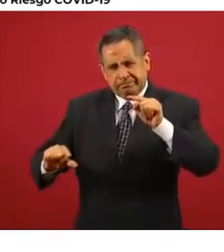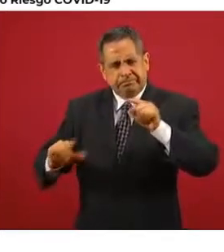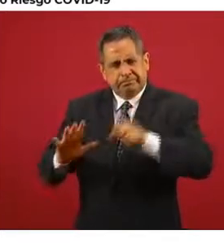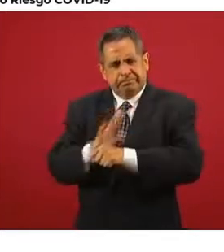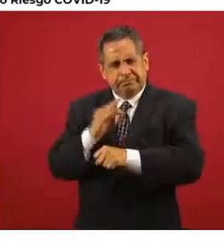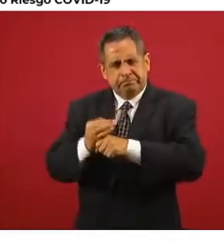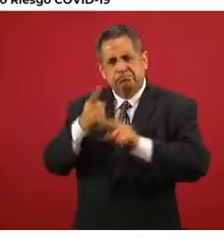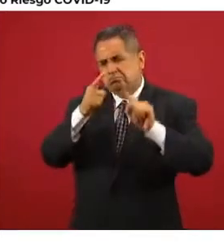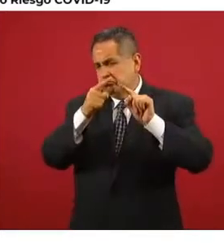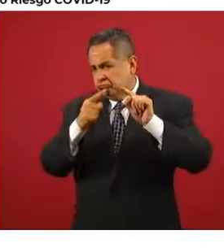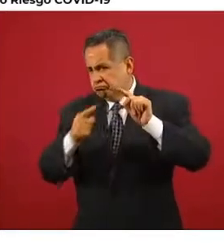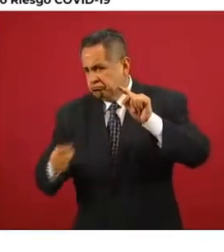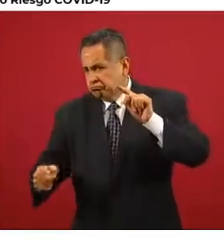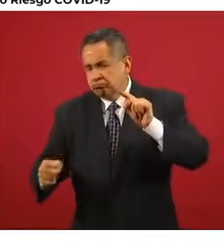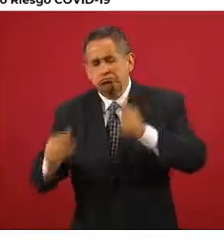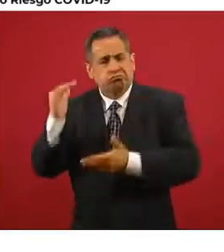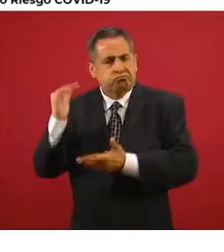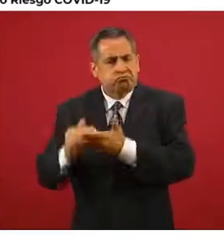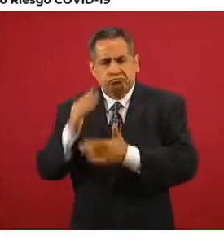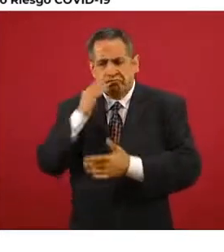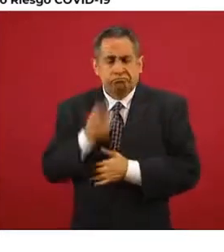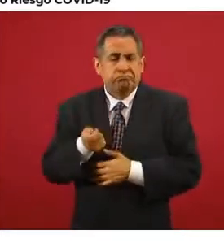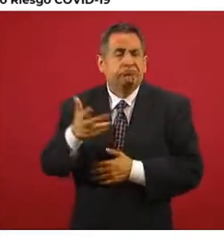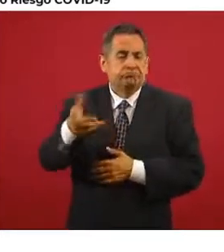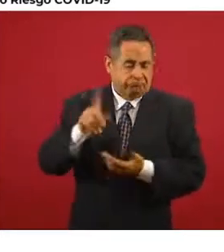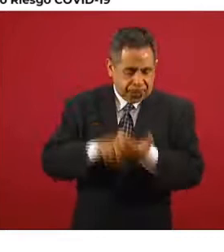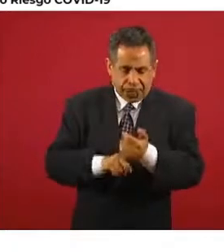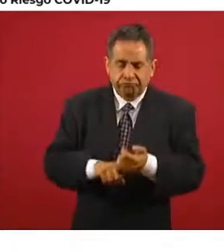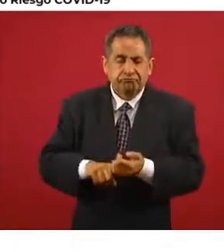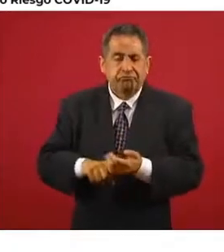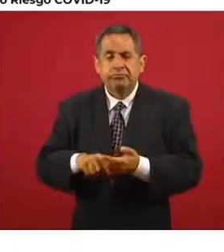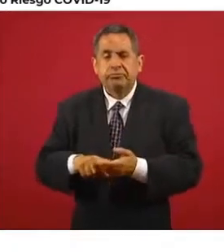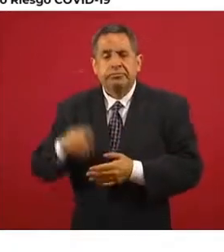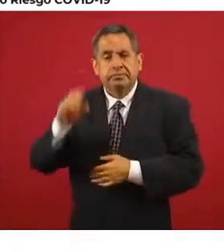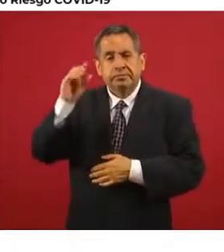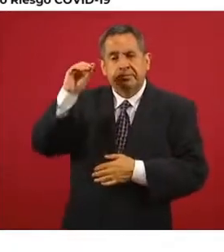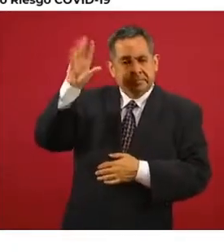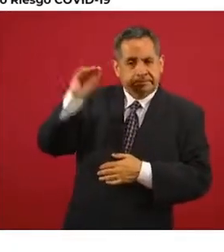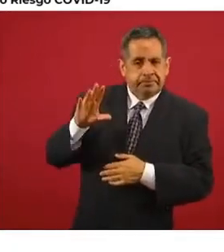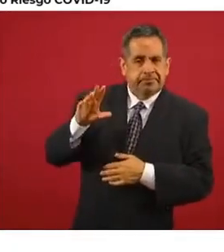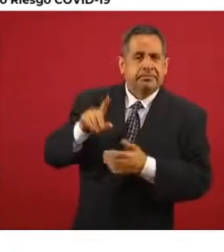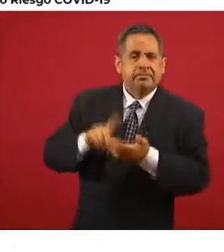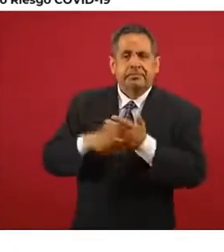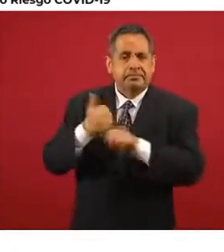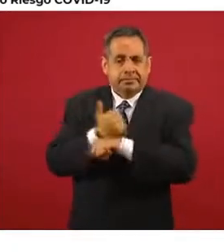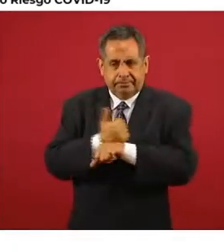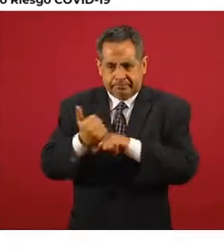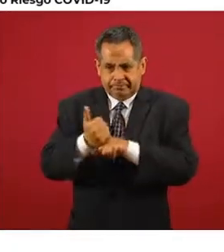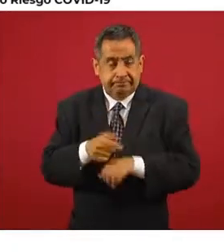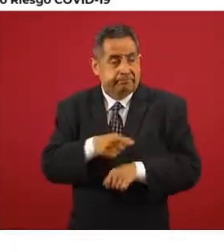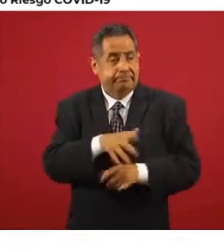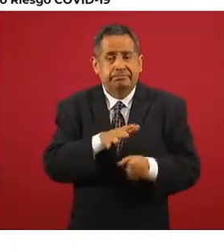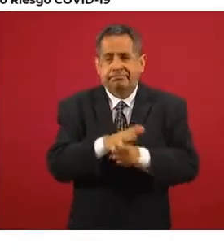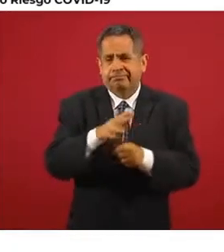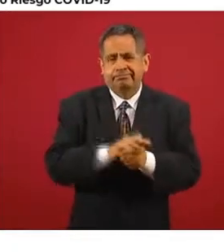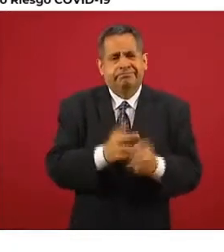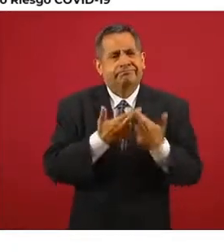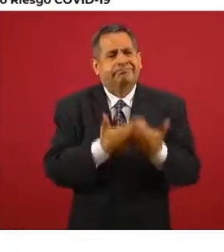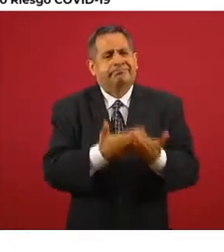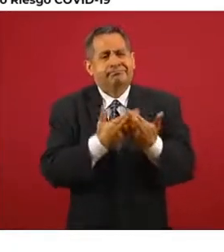descenso es marcado y claro. Está en semáforo amarillo, tiene también la mayor disponibilidad de